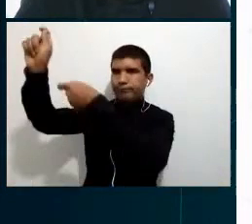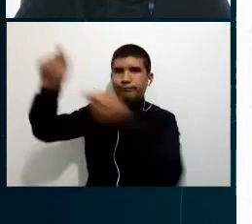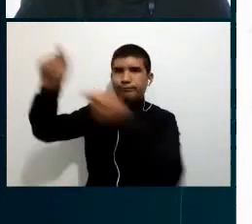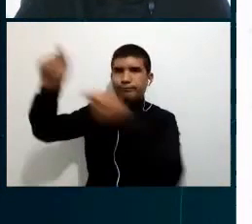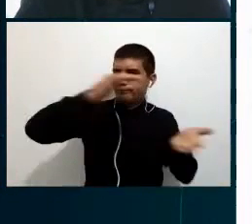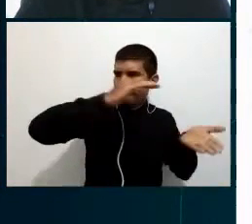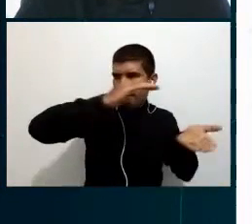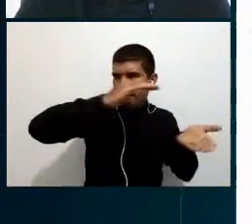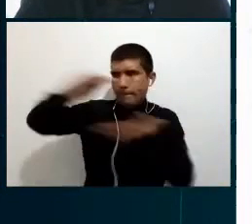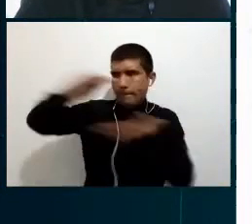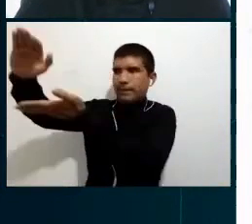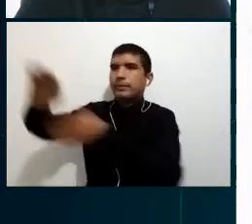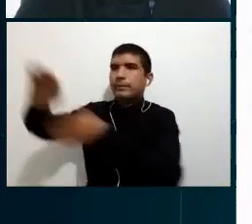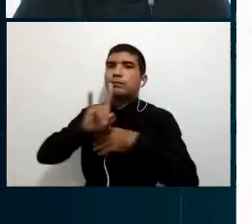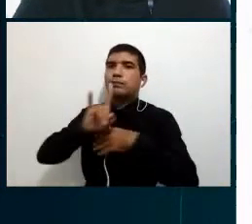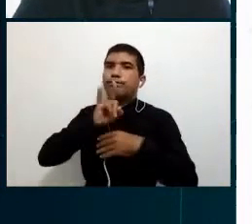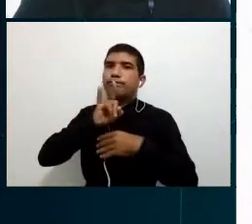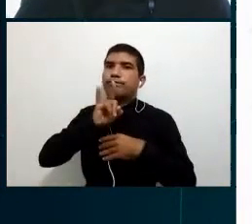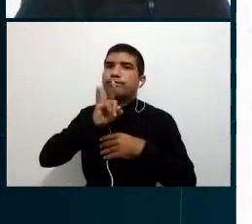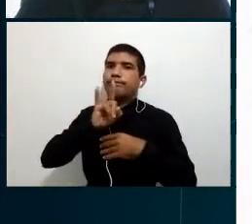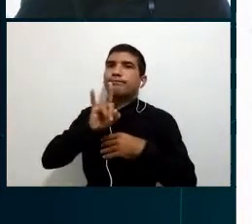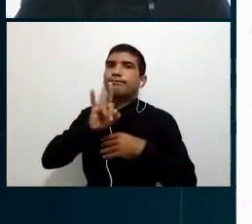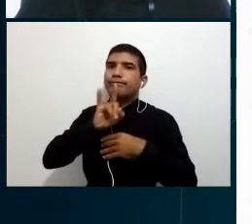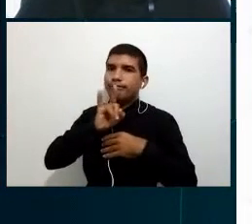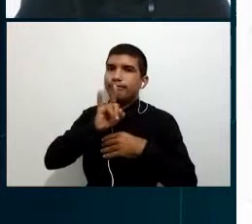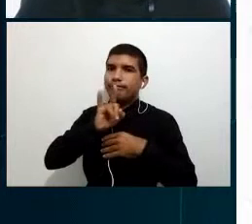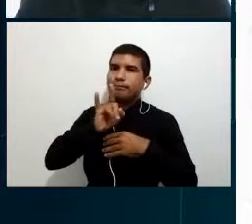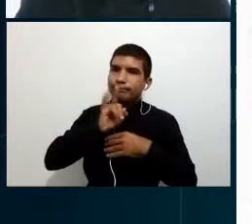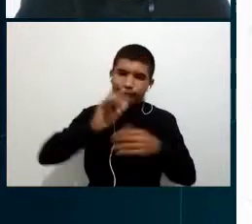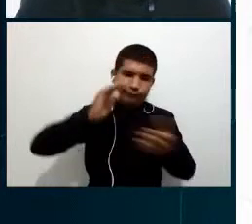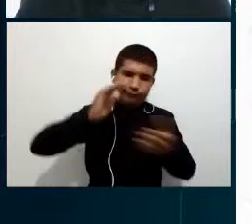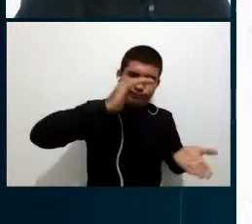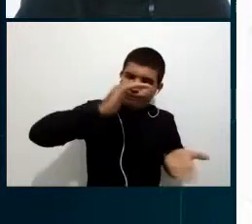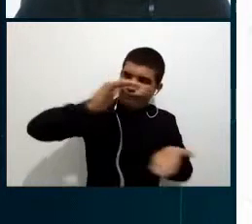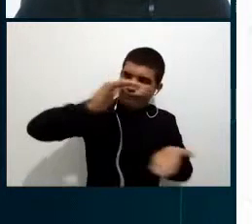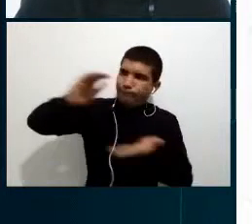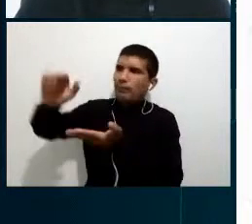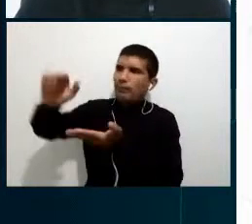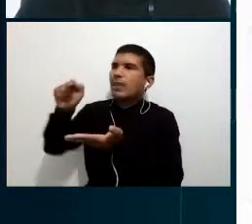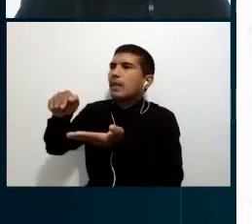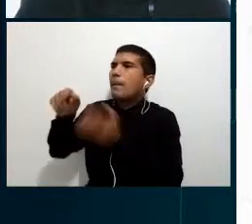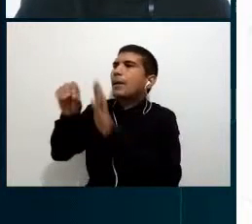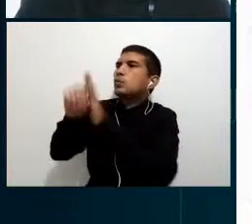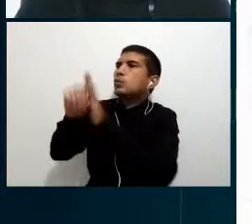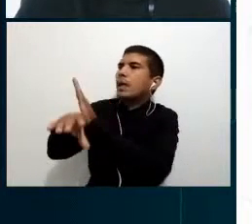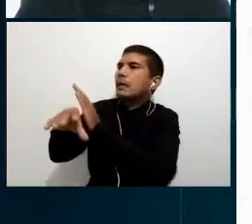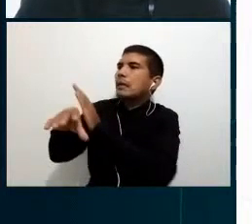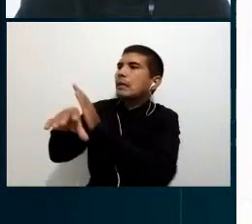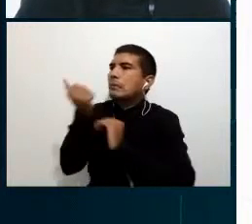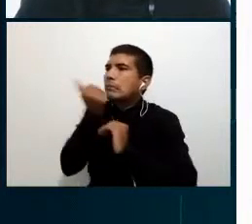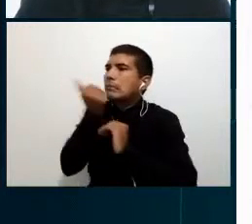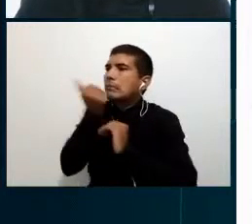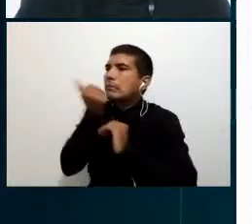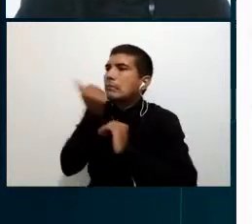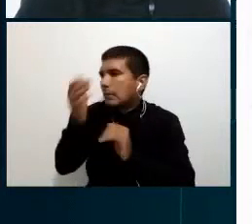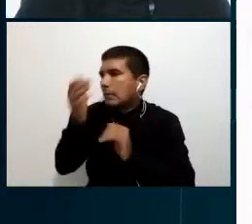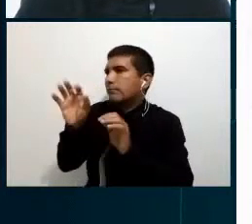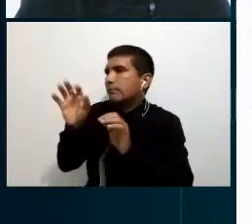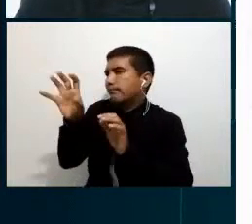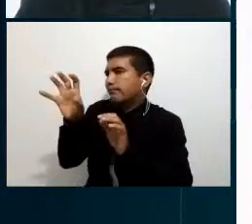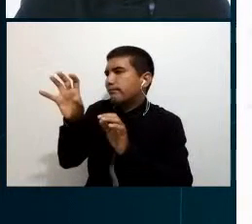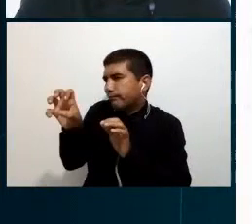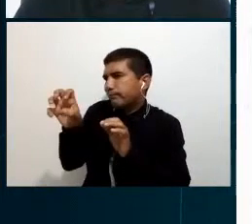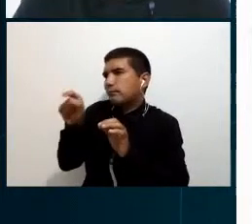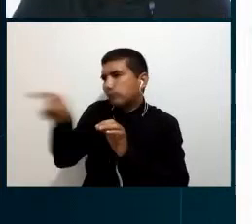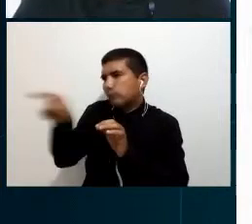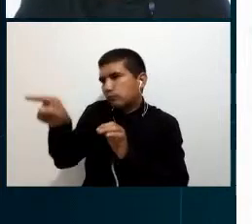la catalogación misma del gas cuando ya es usado. Pues tampoco lo podemos almacenar. Debido a normativas